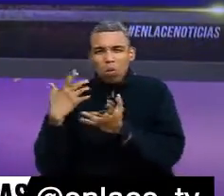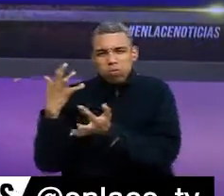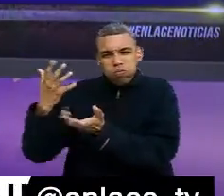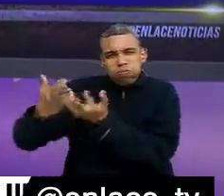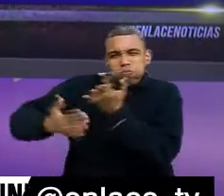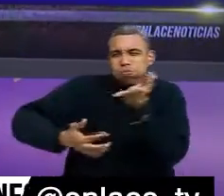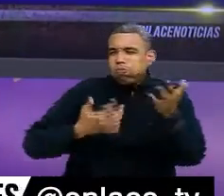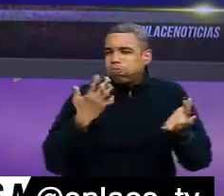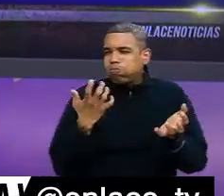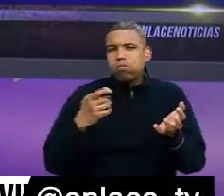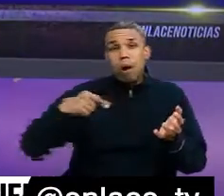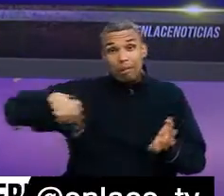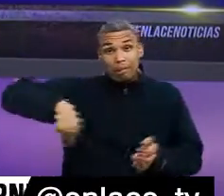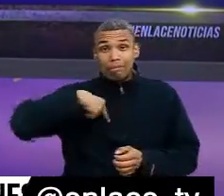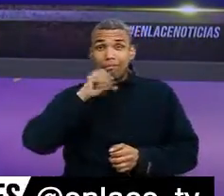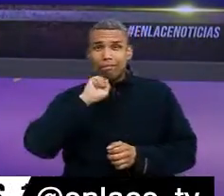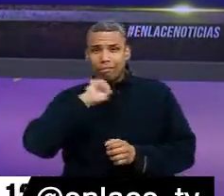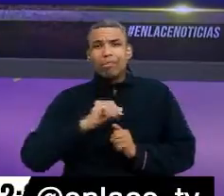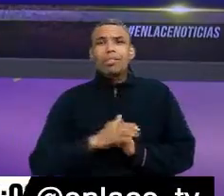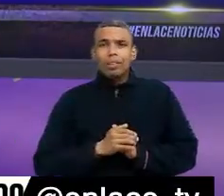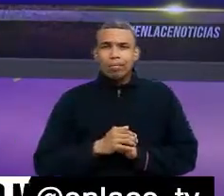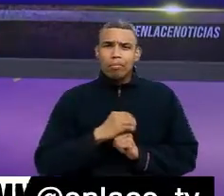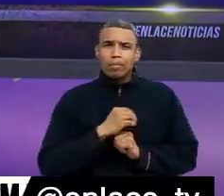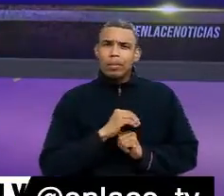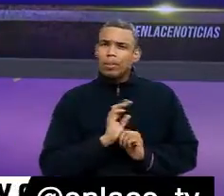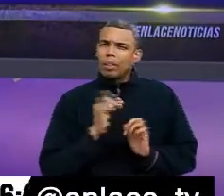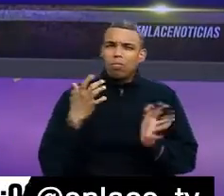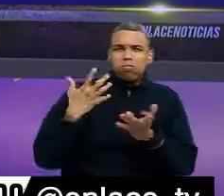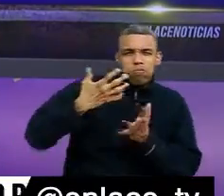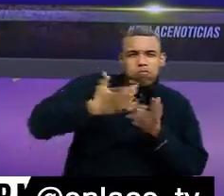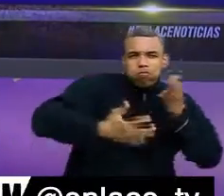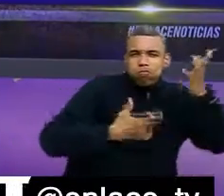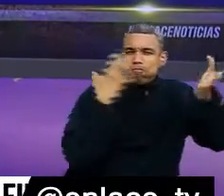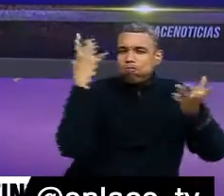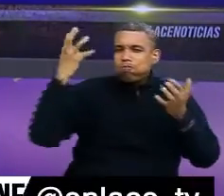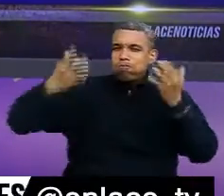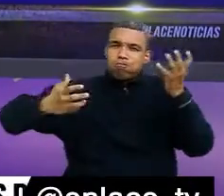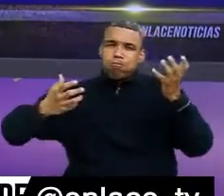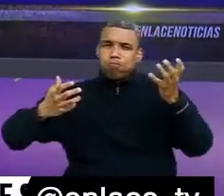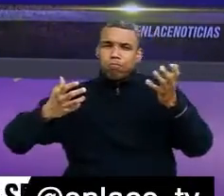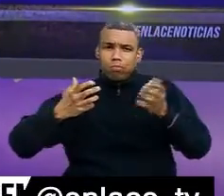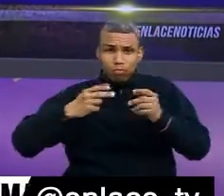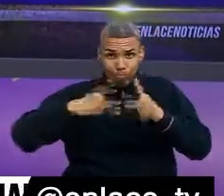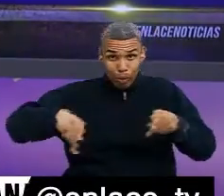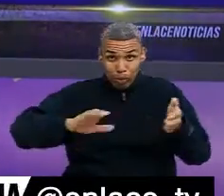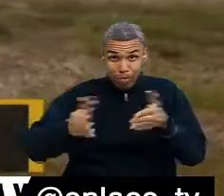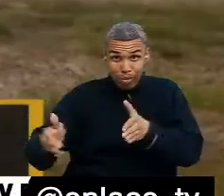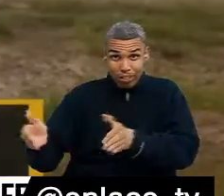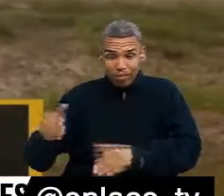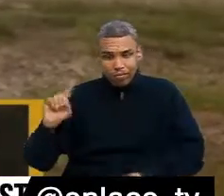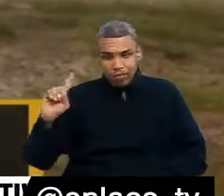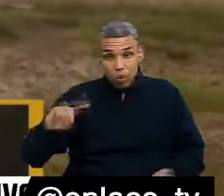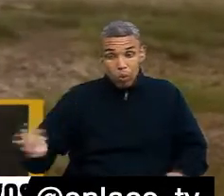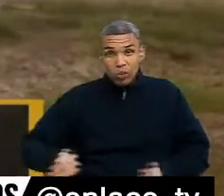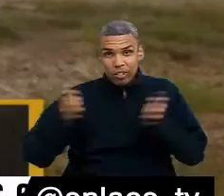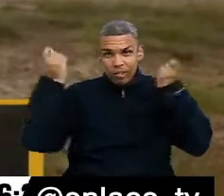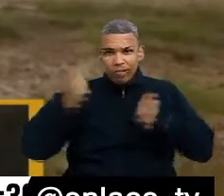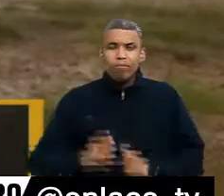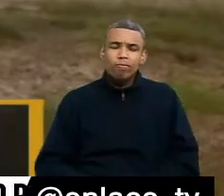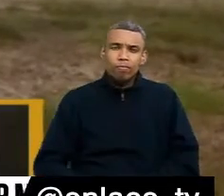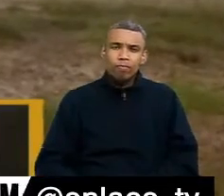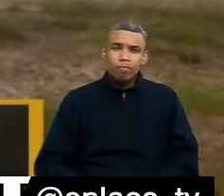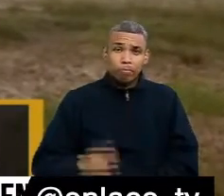de socorro de la ciudad. Por fortuna, ninguna de las conflagraciones dejó hechos que lamentar. La primera conflagración se registró